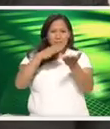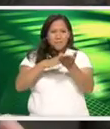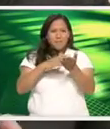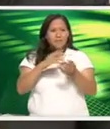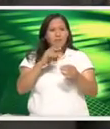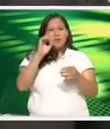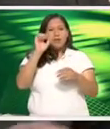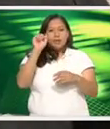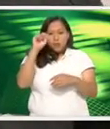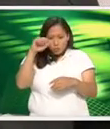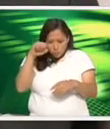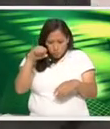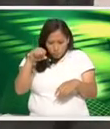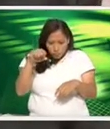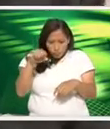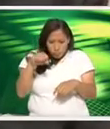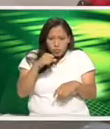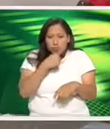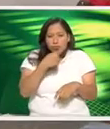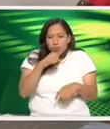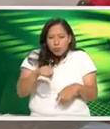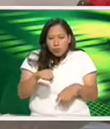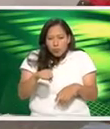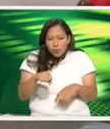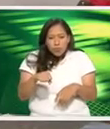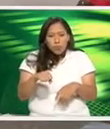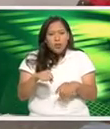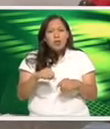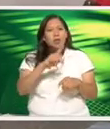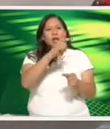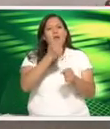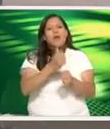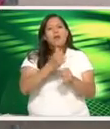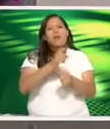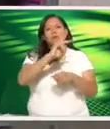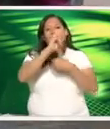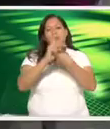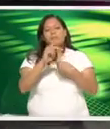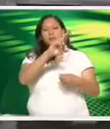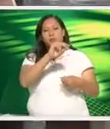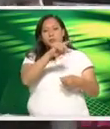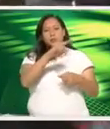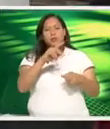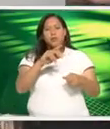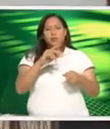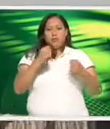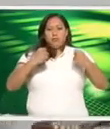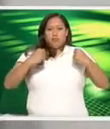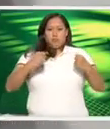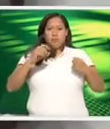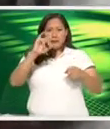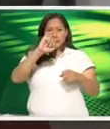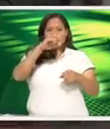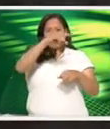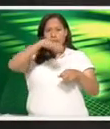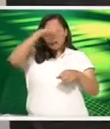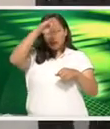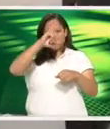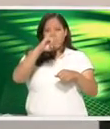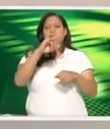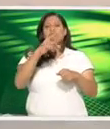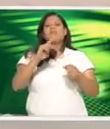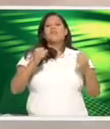como el cura encorvado, no. Ahí parecería el abuelo de la patria. De edad muy avanzada, sí, ¿no? Tenía, sí era una persona mayor, pero era muy